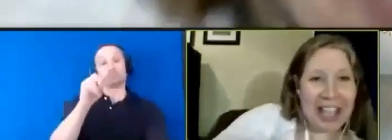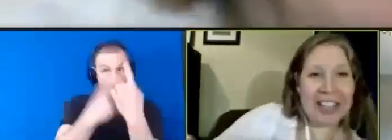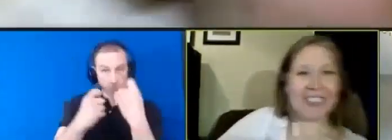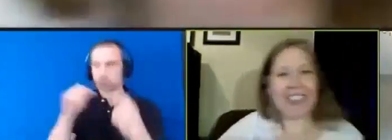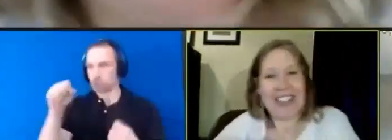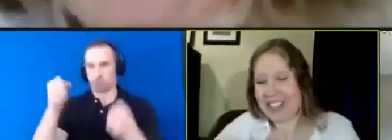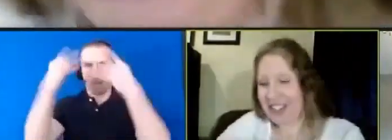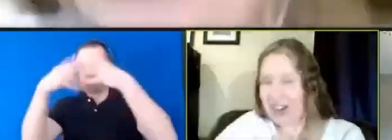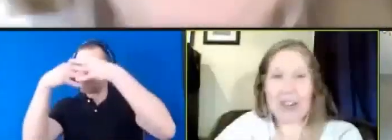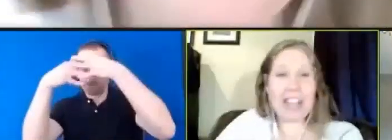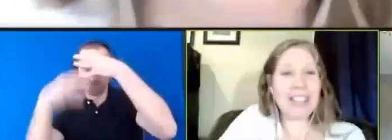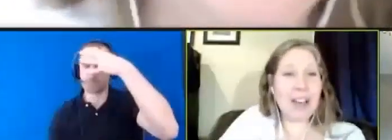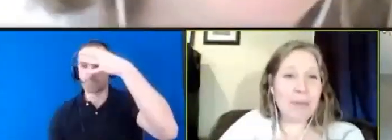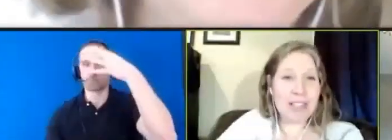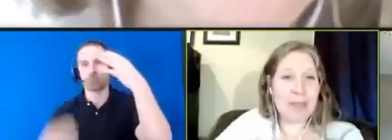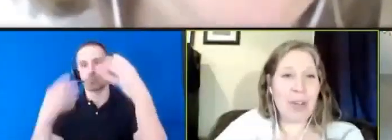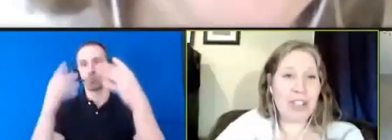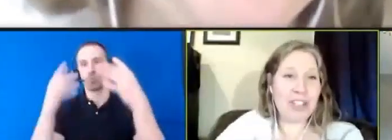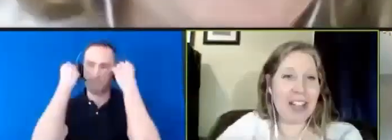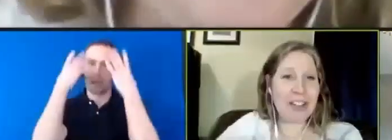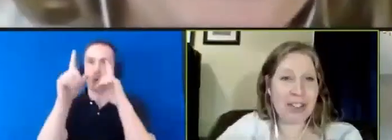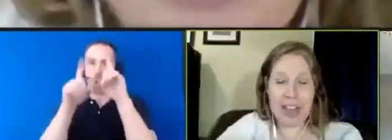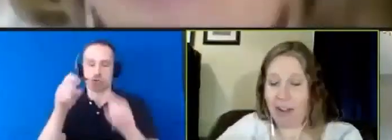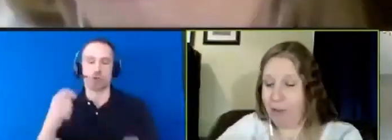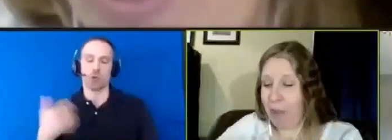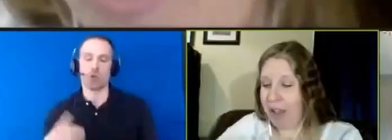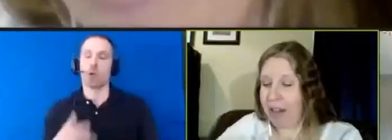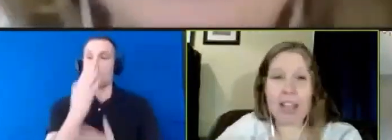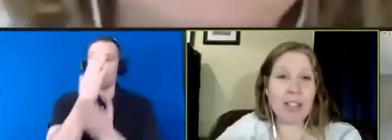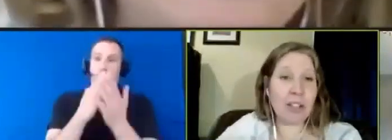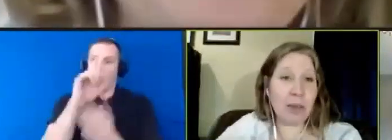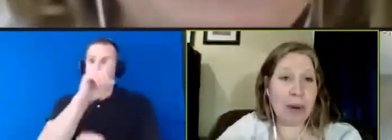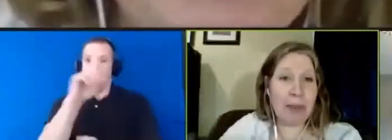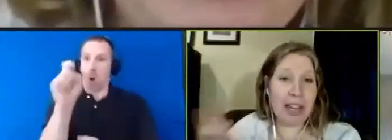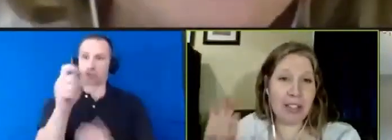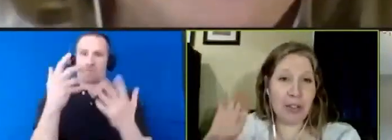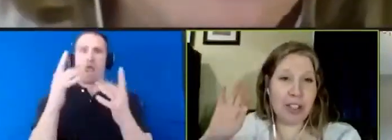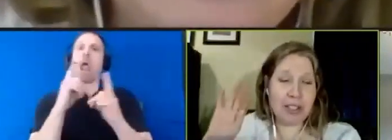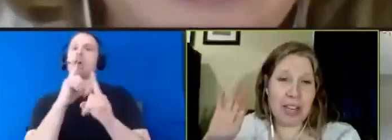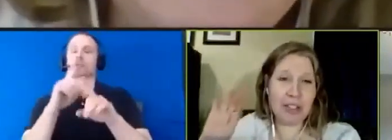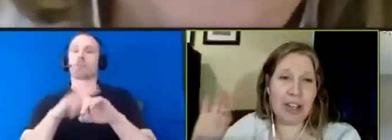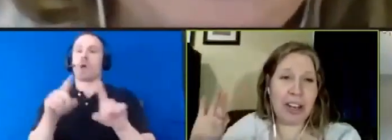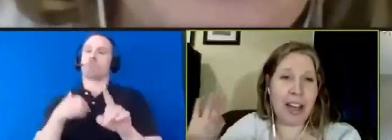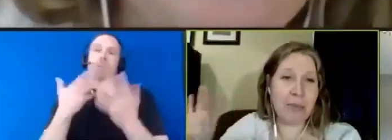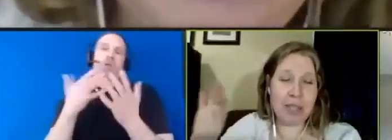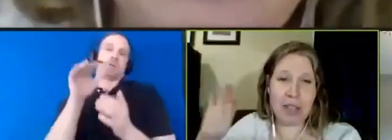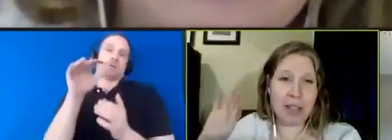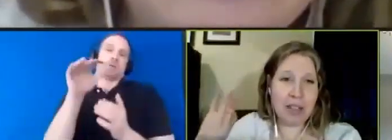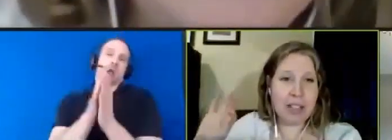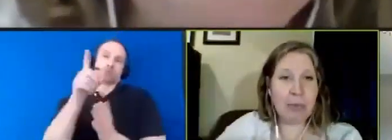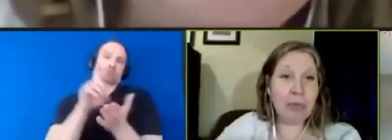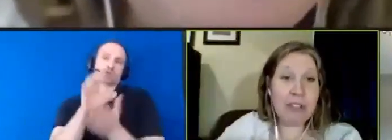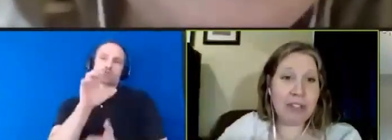preguntas en el chat del facebook o pueden mandar las de textual 31 32 88 20 82